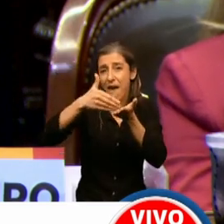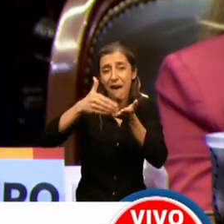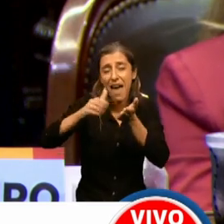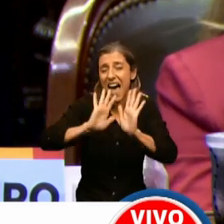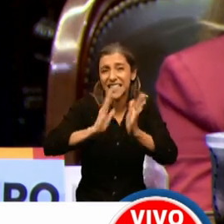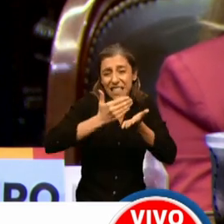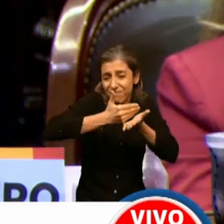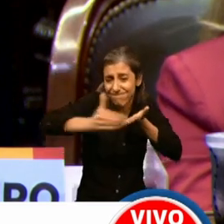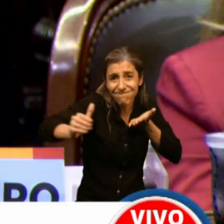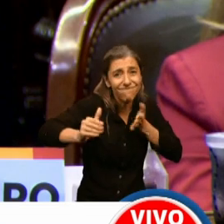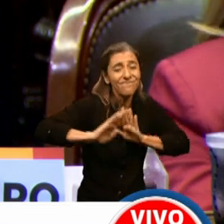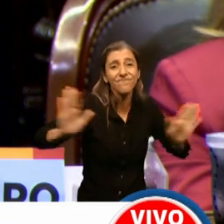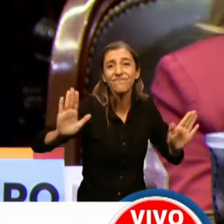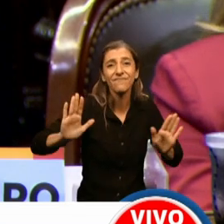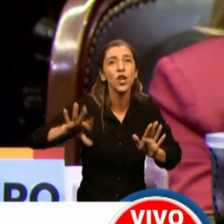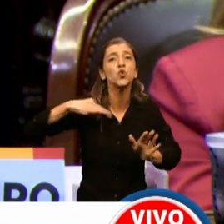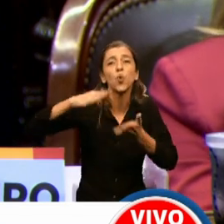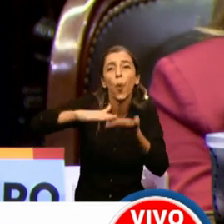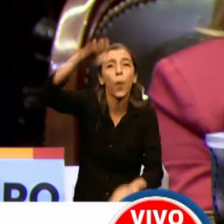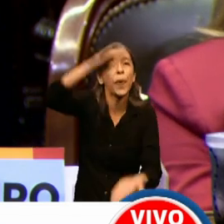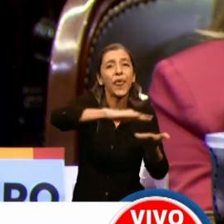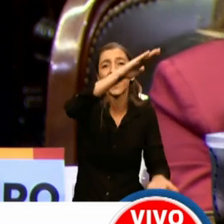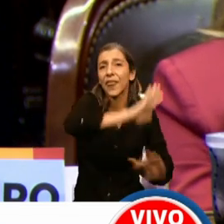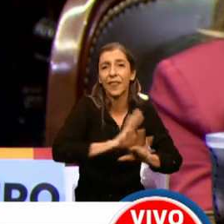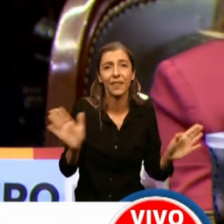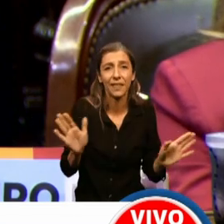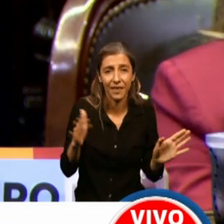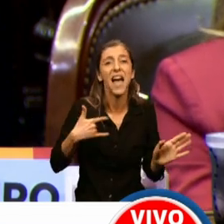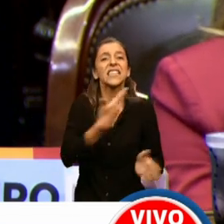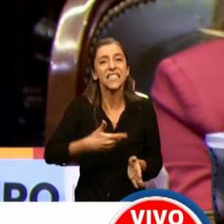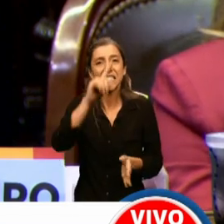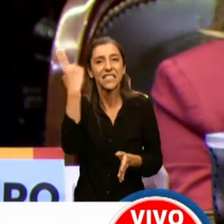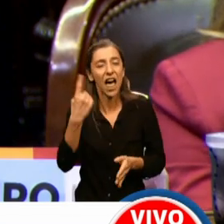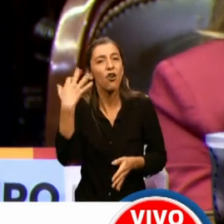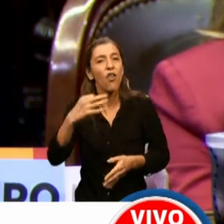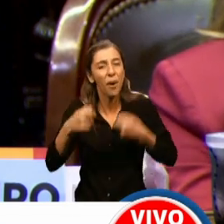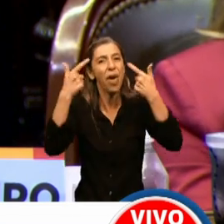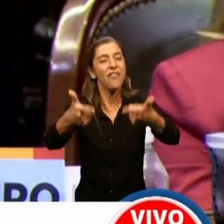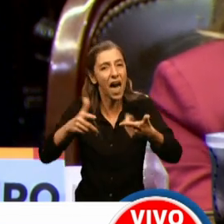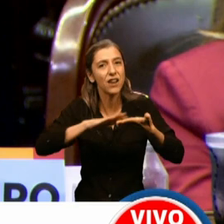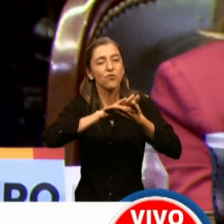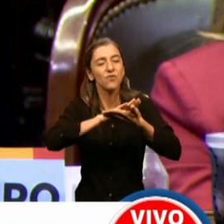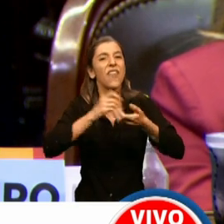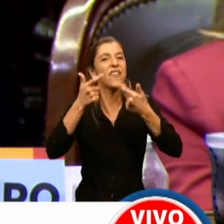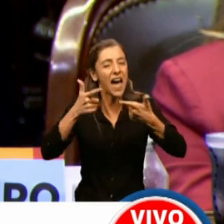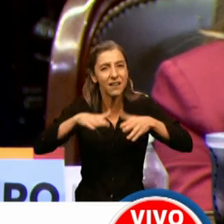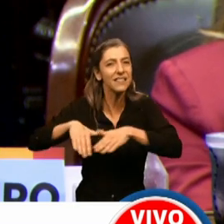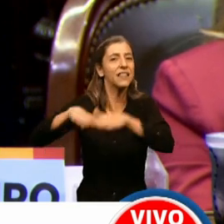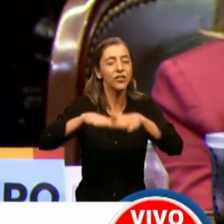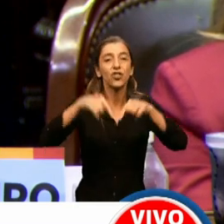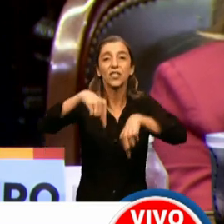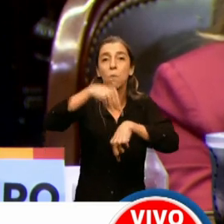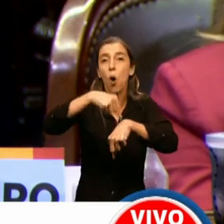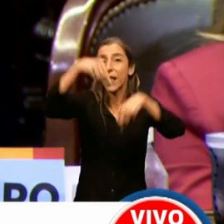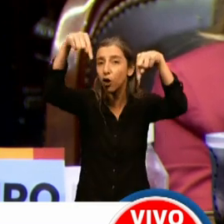una responsabilidad del estado reparar eso no hay otras formas no hay otros momentos mejores que ahora porque el